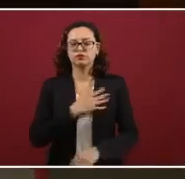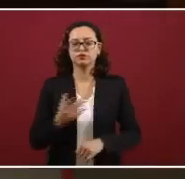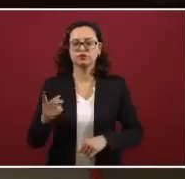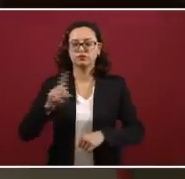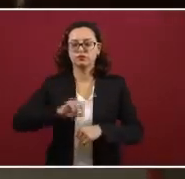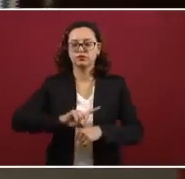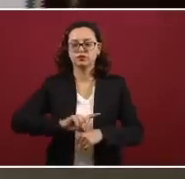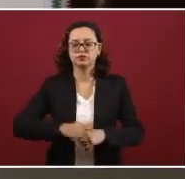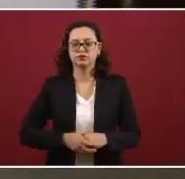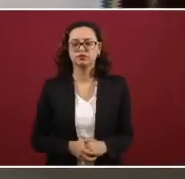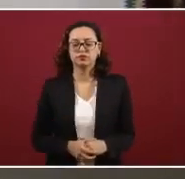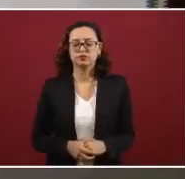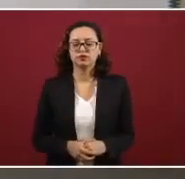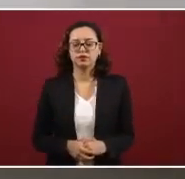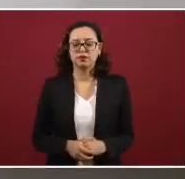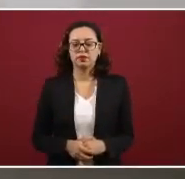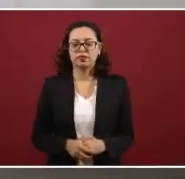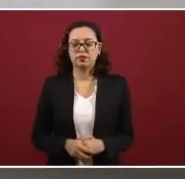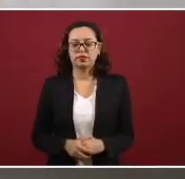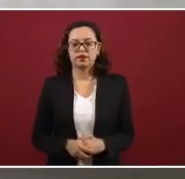días. Buenos días.